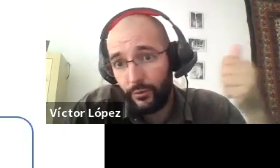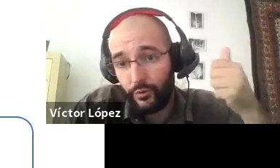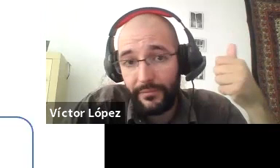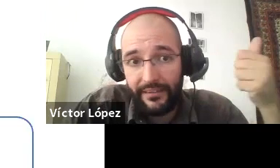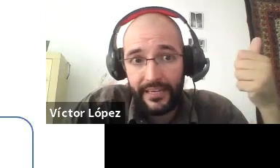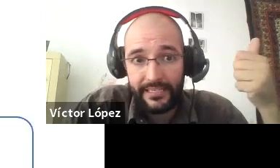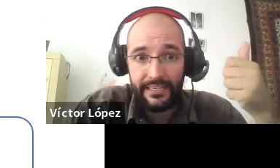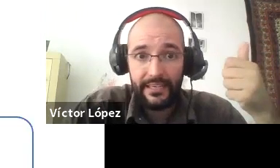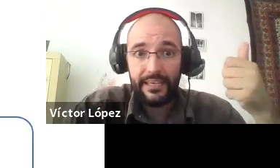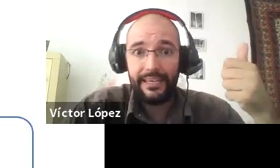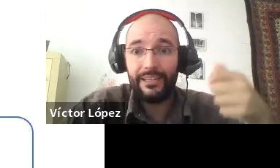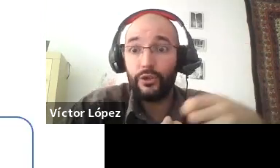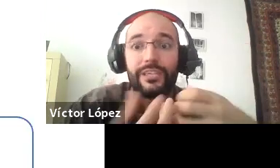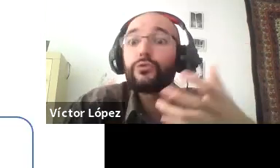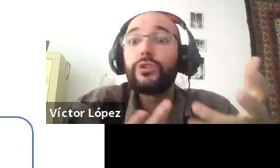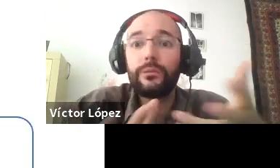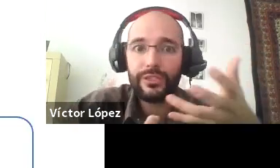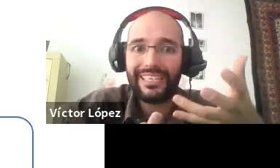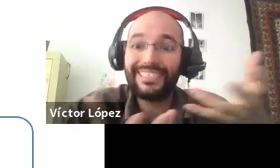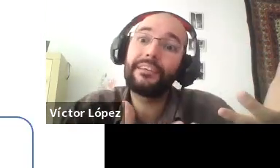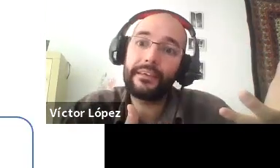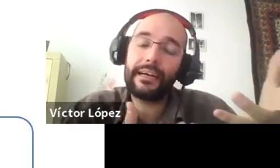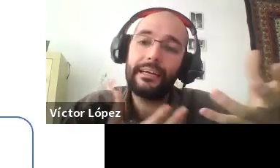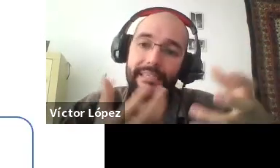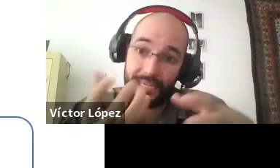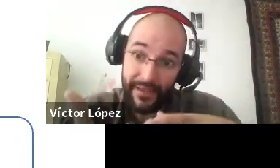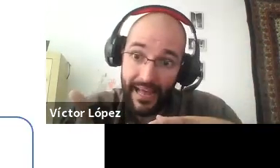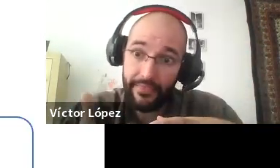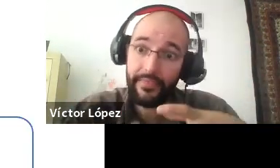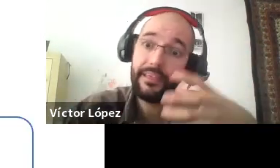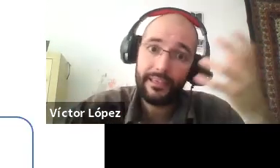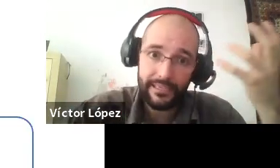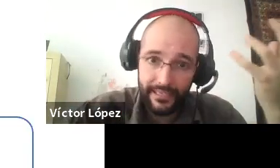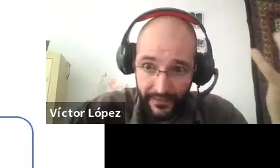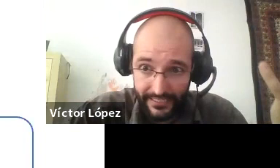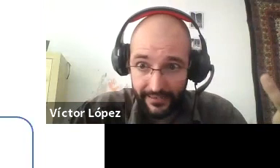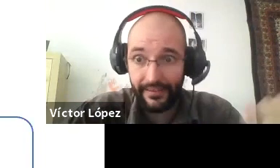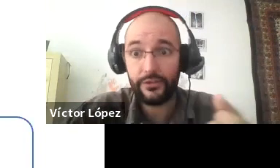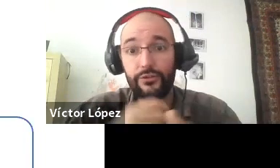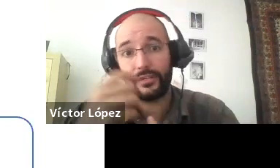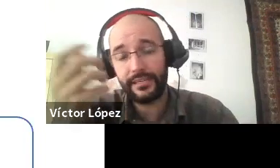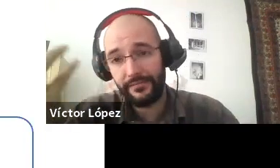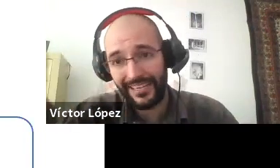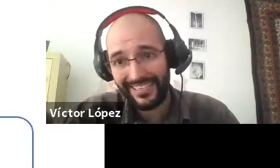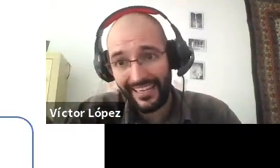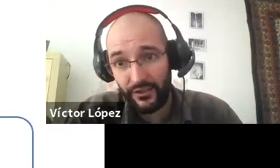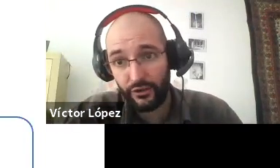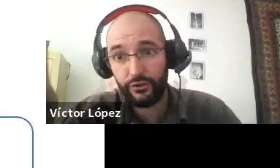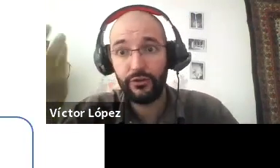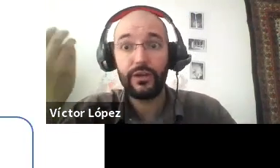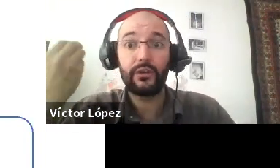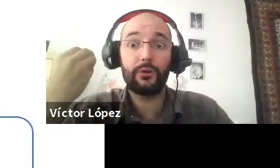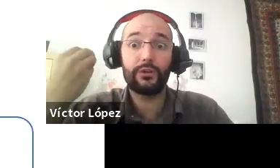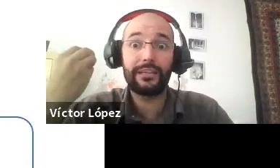primero, digamos, una primera fase, donde discutimos qué significa ser veraz, qué significa ser falso, qué significa ser